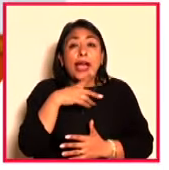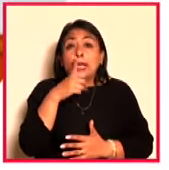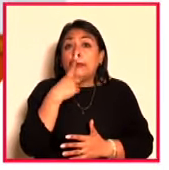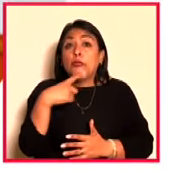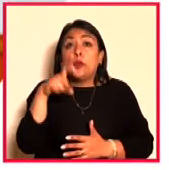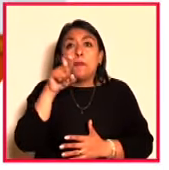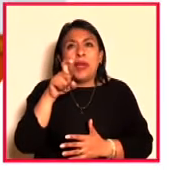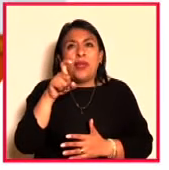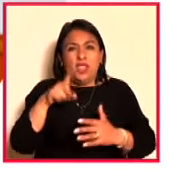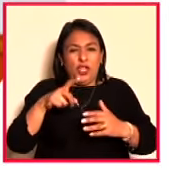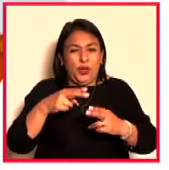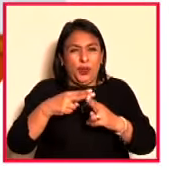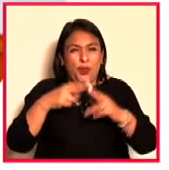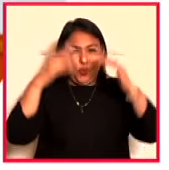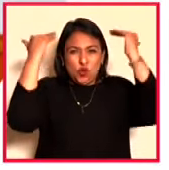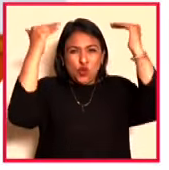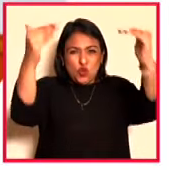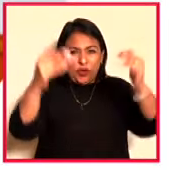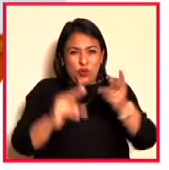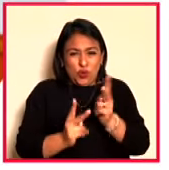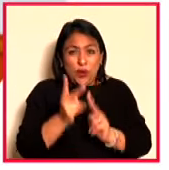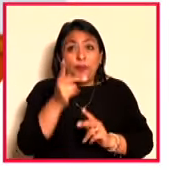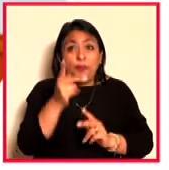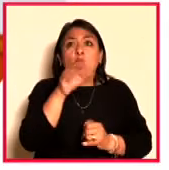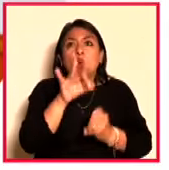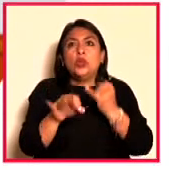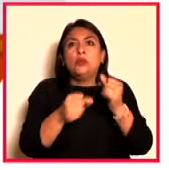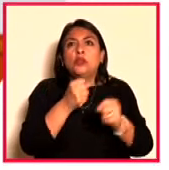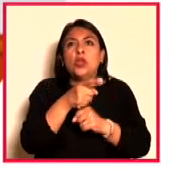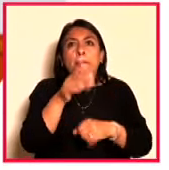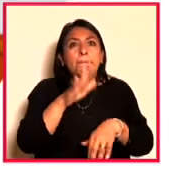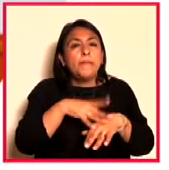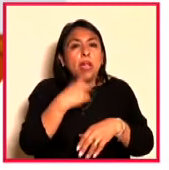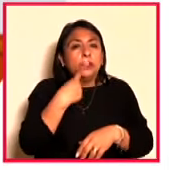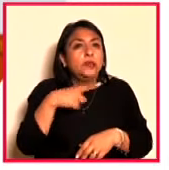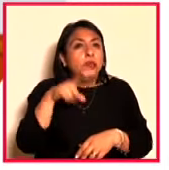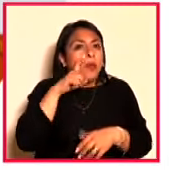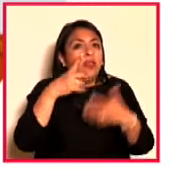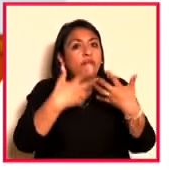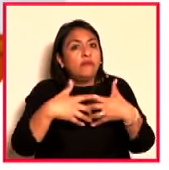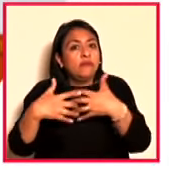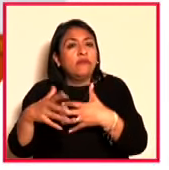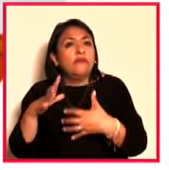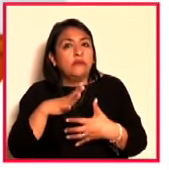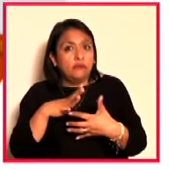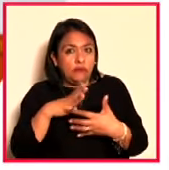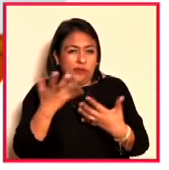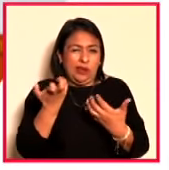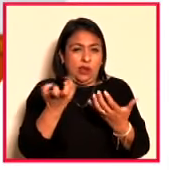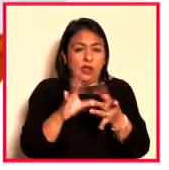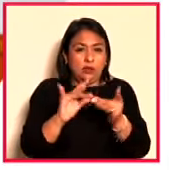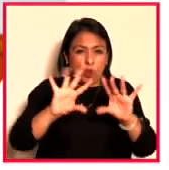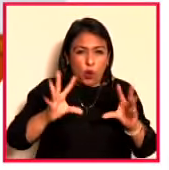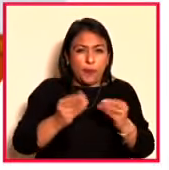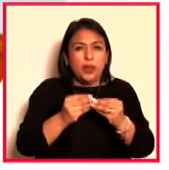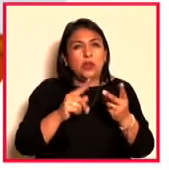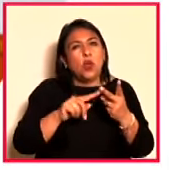los municipios en el centro de México que más jitomate produce. Todo esto que les comento y un poco de